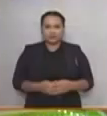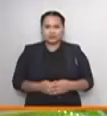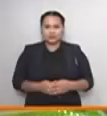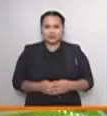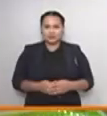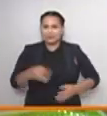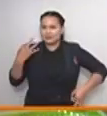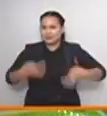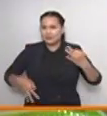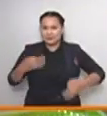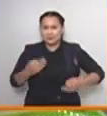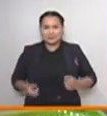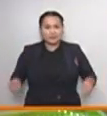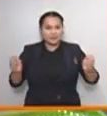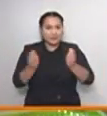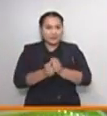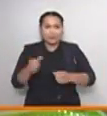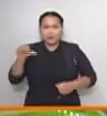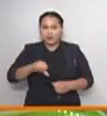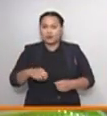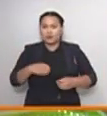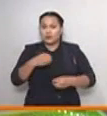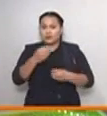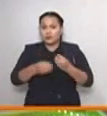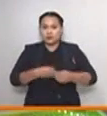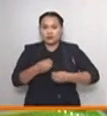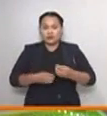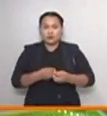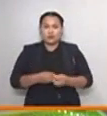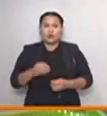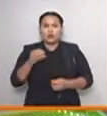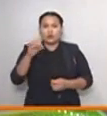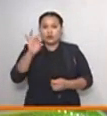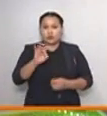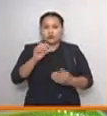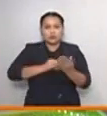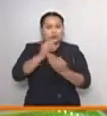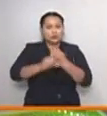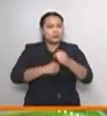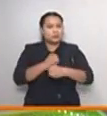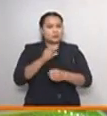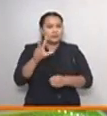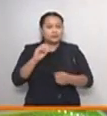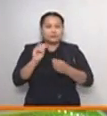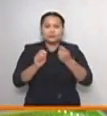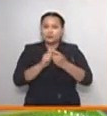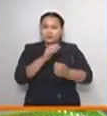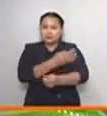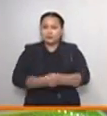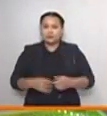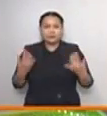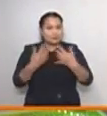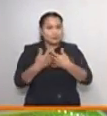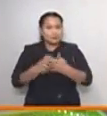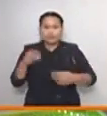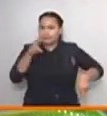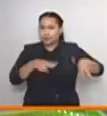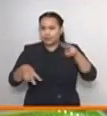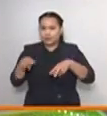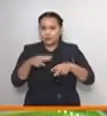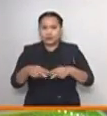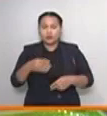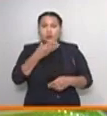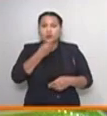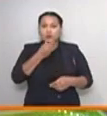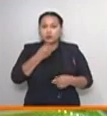Qué alegría encontrarnos de nuevo hoy jueves 8 de octubre, ya son las 3 en punto de la tarde. Me encuentro en compañía del auditor, quien